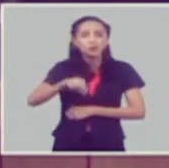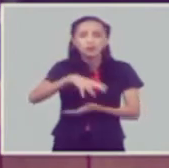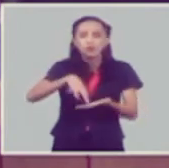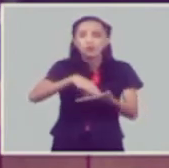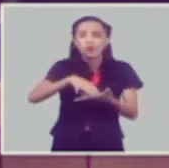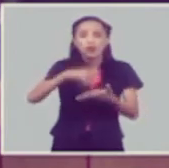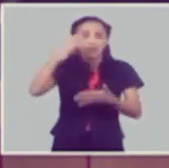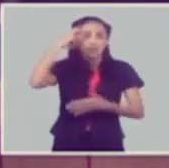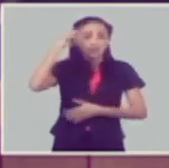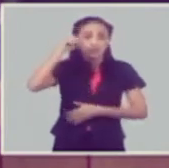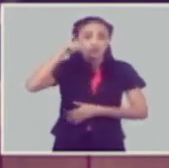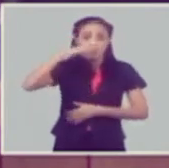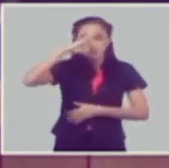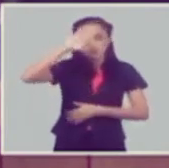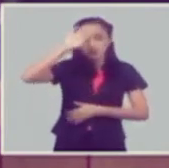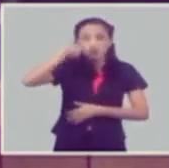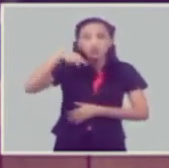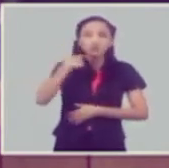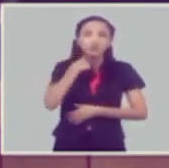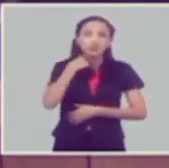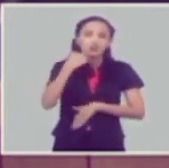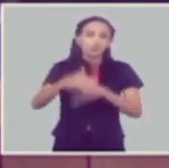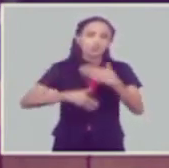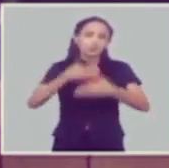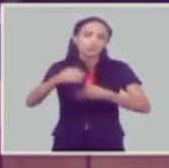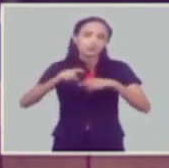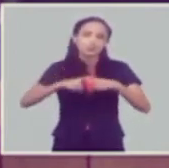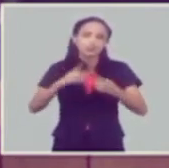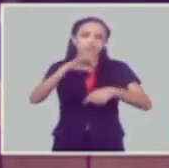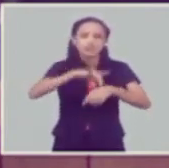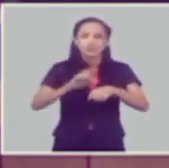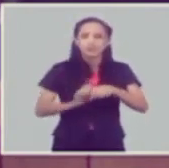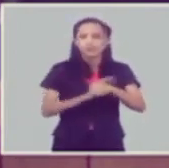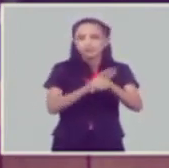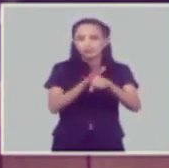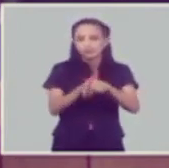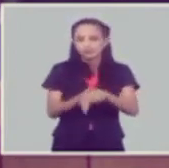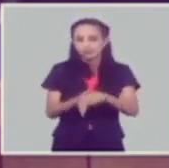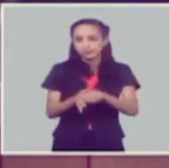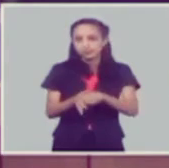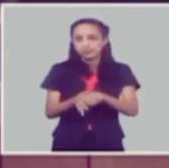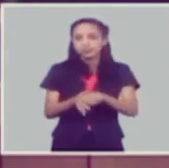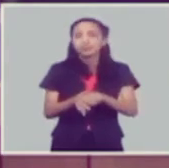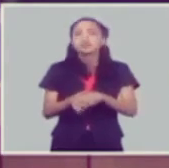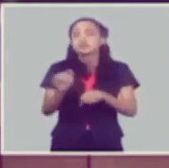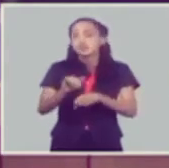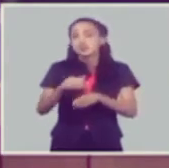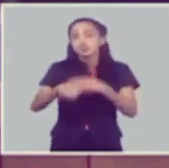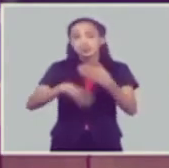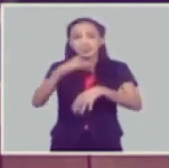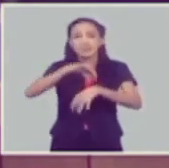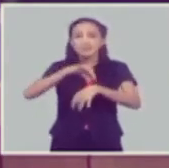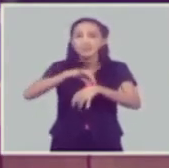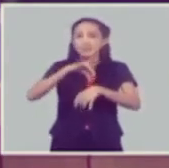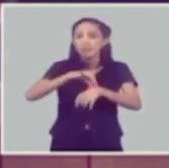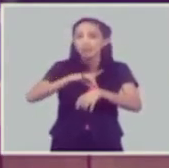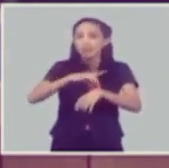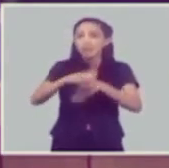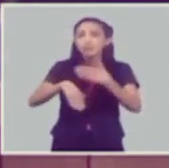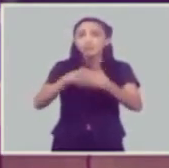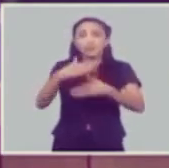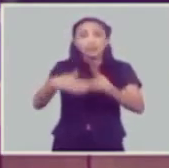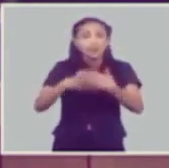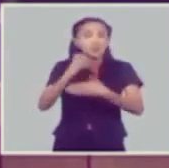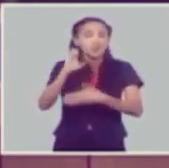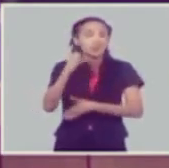cubanos, este ha sido un año de crisis por la COVID-19, de crisis sanitaria, económica y productiva, pero también ha